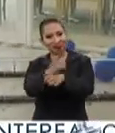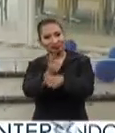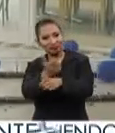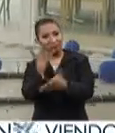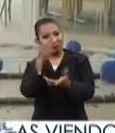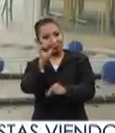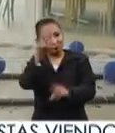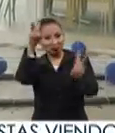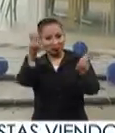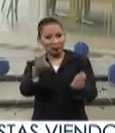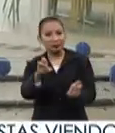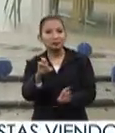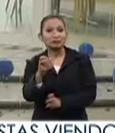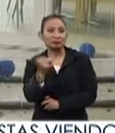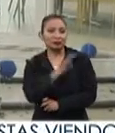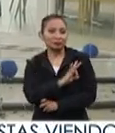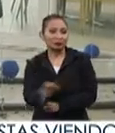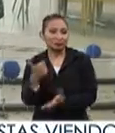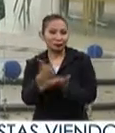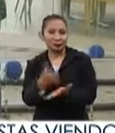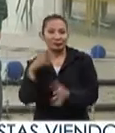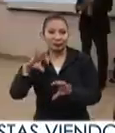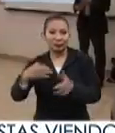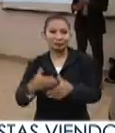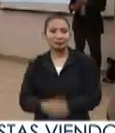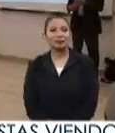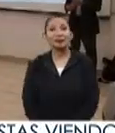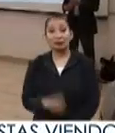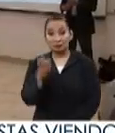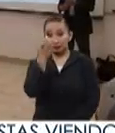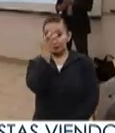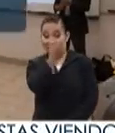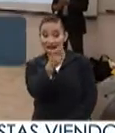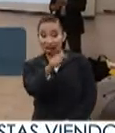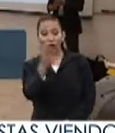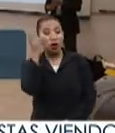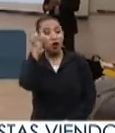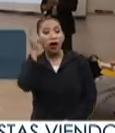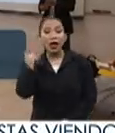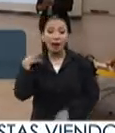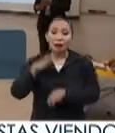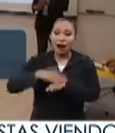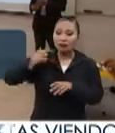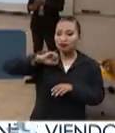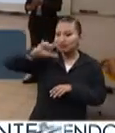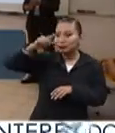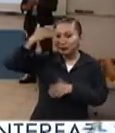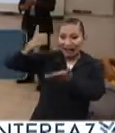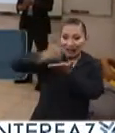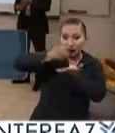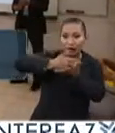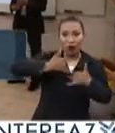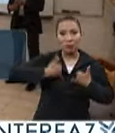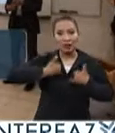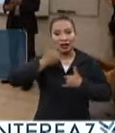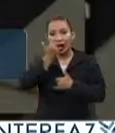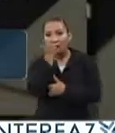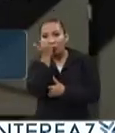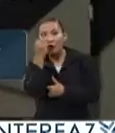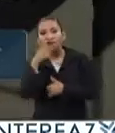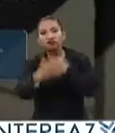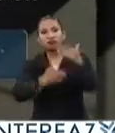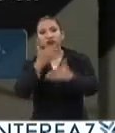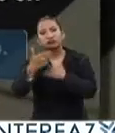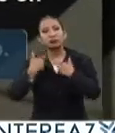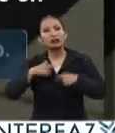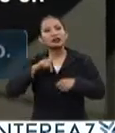ese estilo y poder ayudar a su comunidad. Para esto, espera contar con más expertos que ayuden a que jóvenes estudiantes se